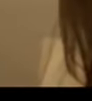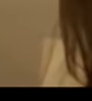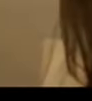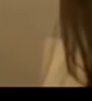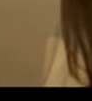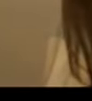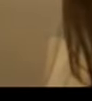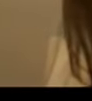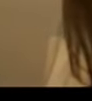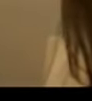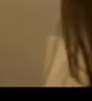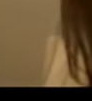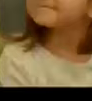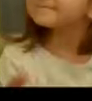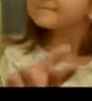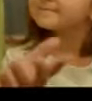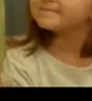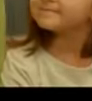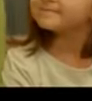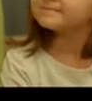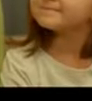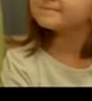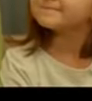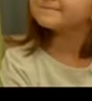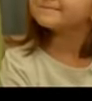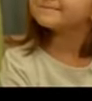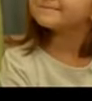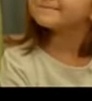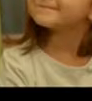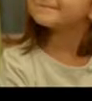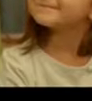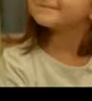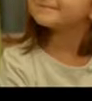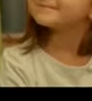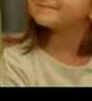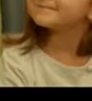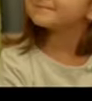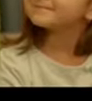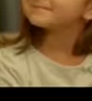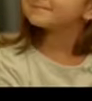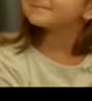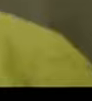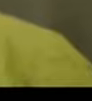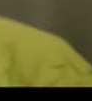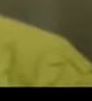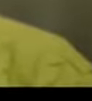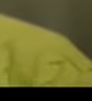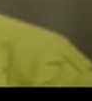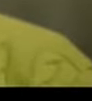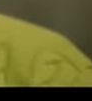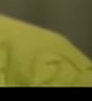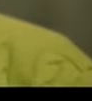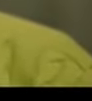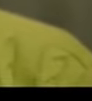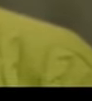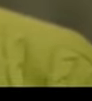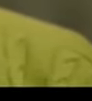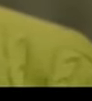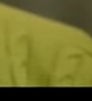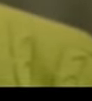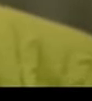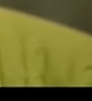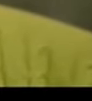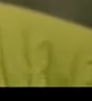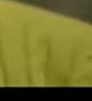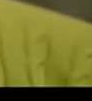no existe espacio para la mezquindad. Este es mi último mensaje navideño como presidente de la República. Han sido tiempos duros, pero